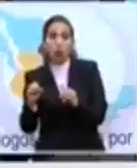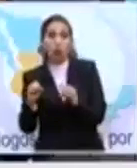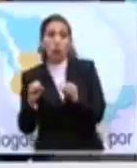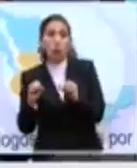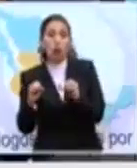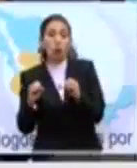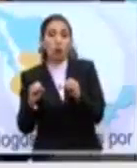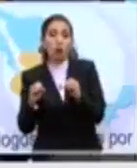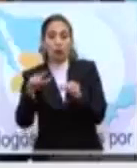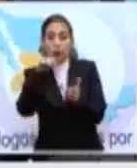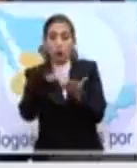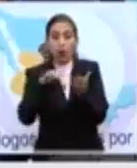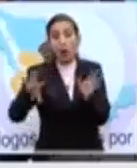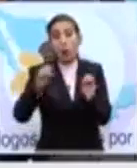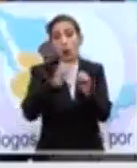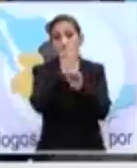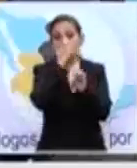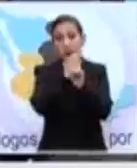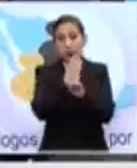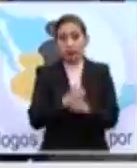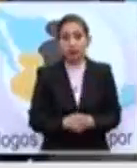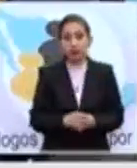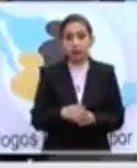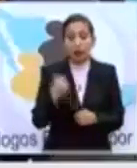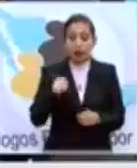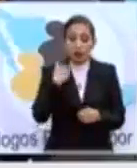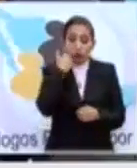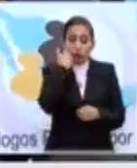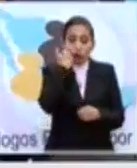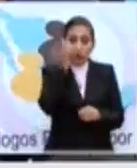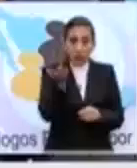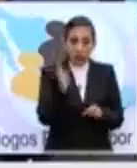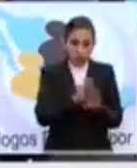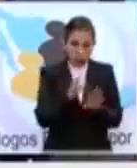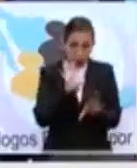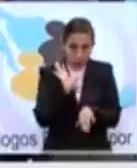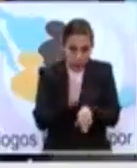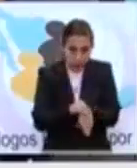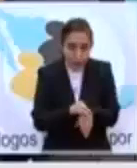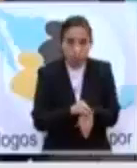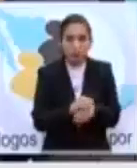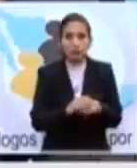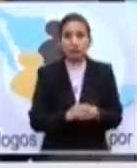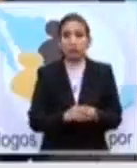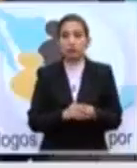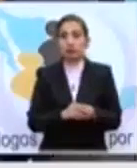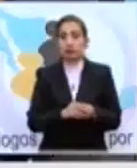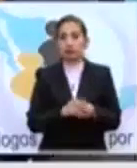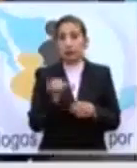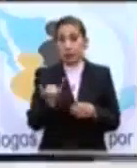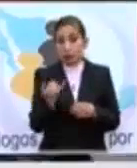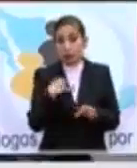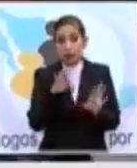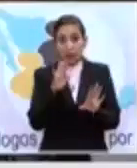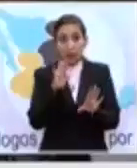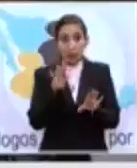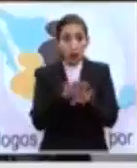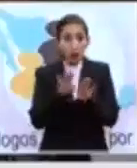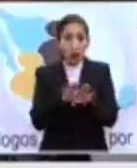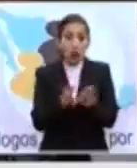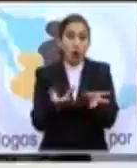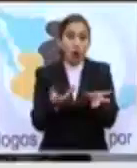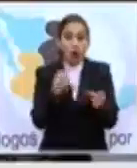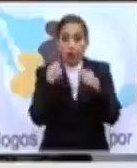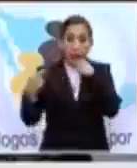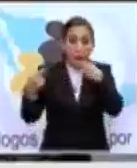nivel local o estatales. Y yo quisiera, si me lo permiten, y sin el afán de